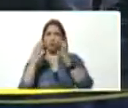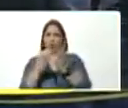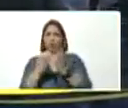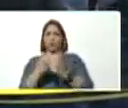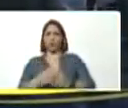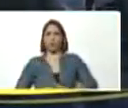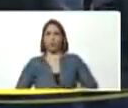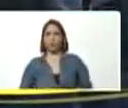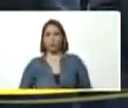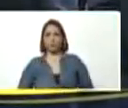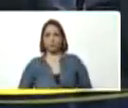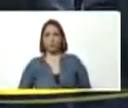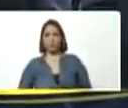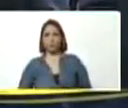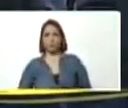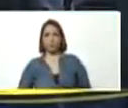emergente,